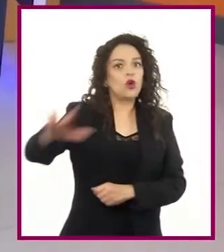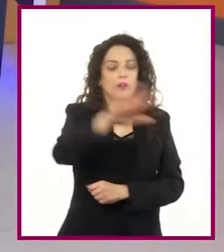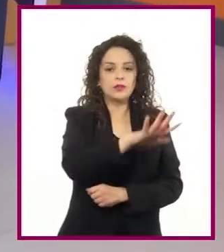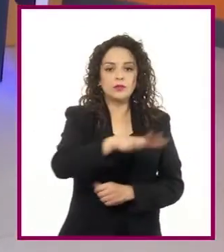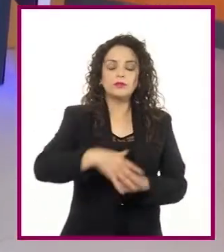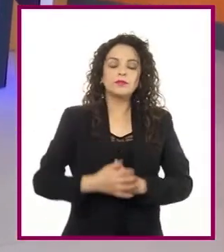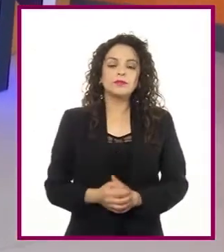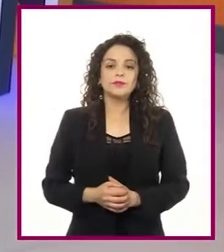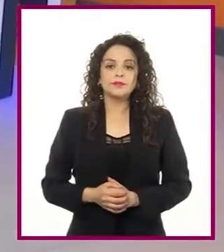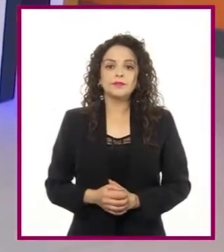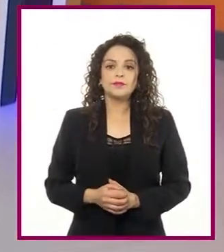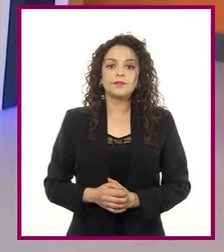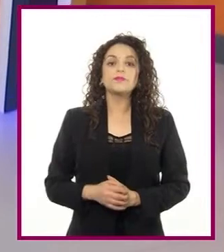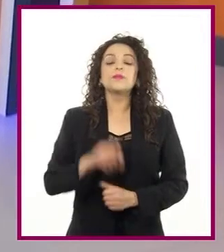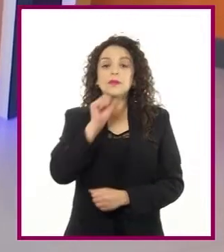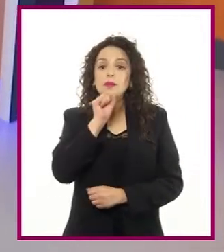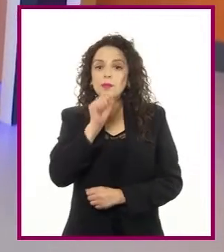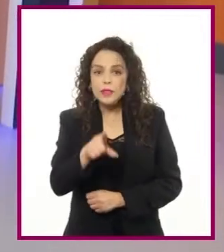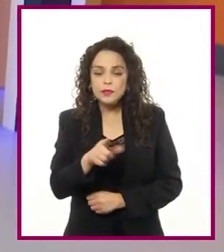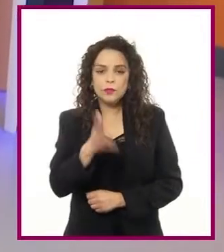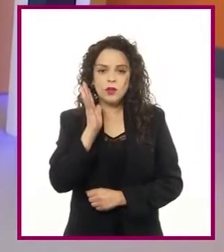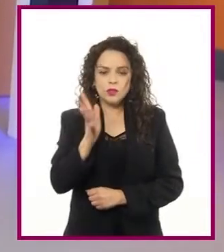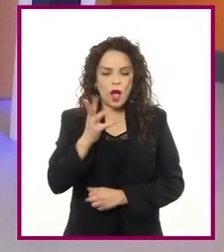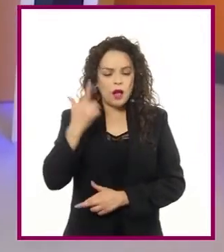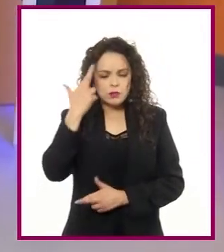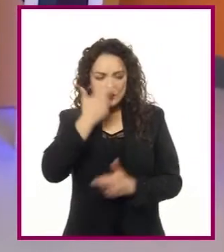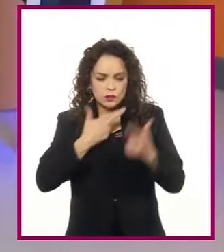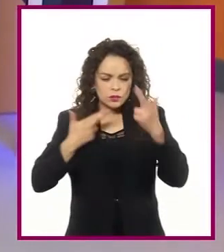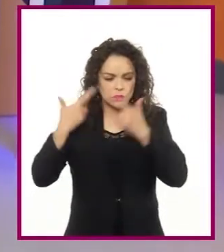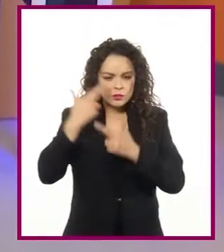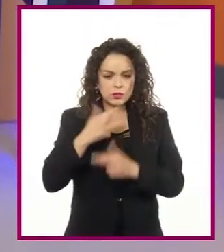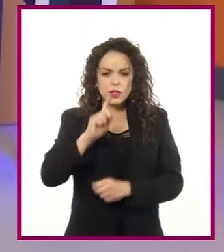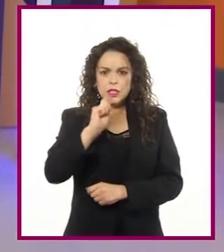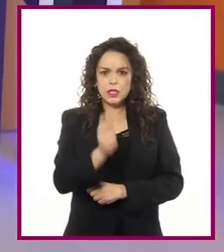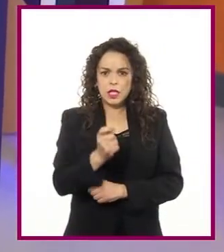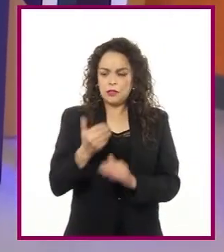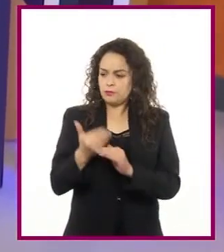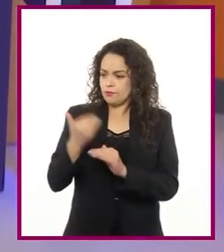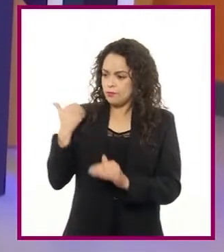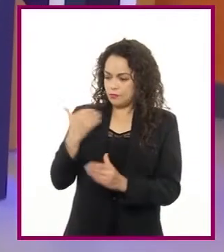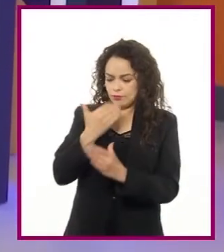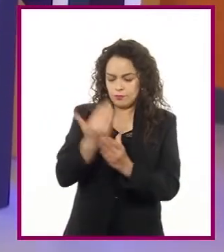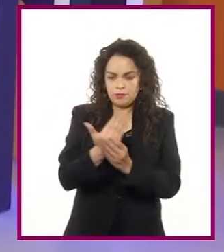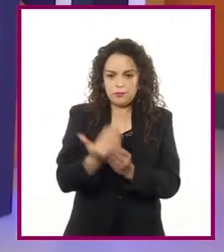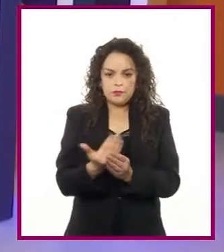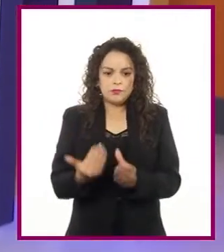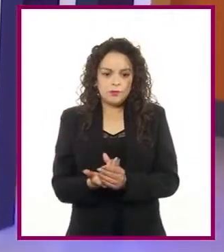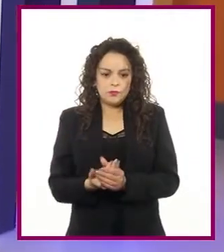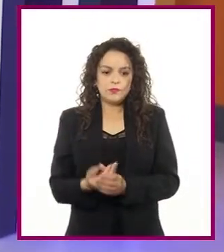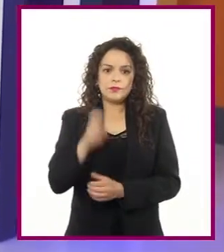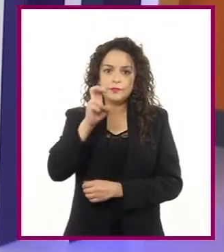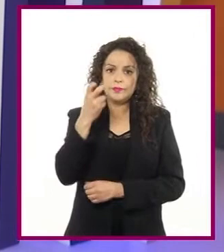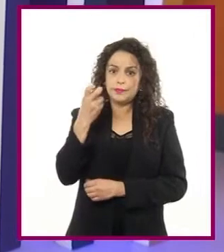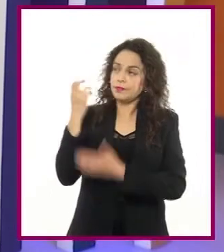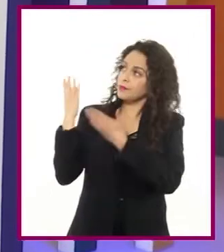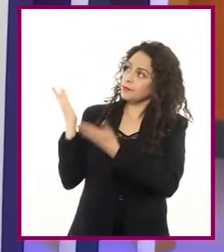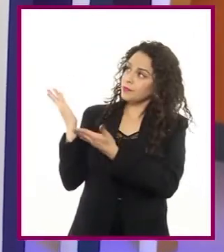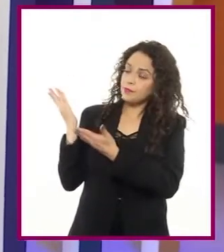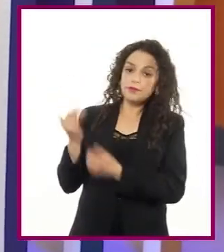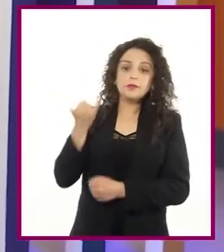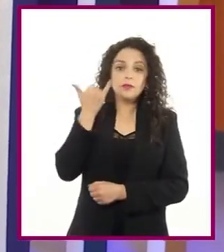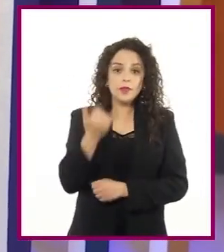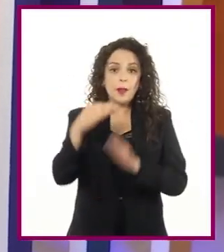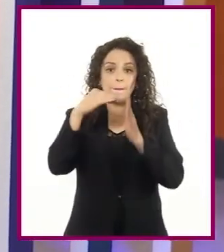También hemos revisado algunos antecedentes sobre las medidas de tendencia central y la metodología